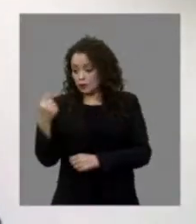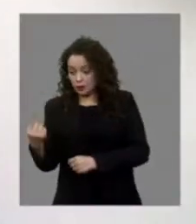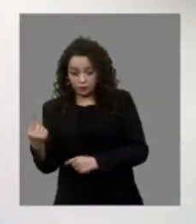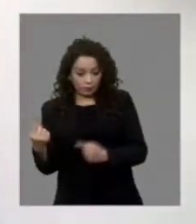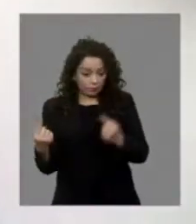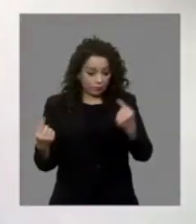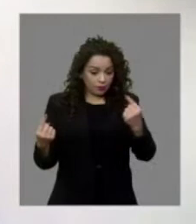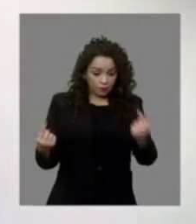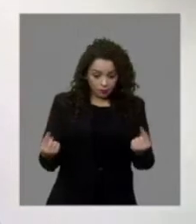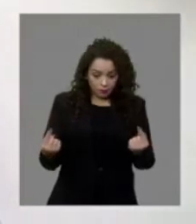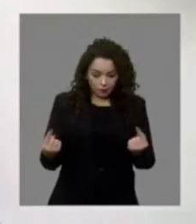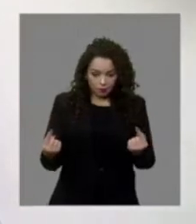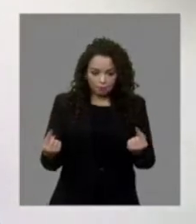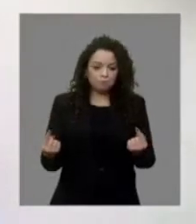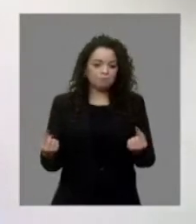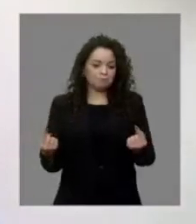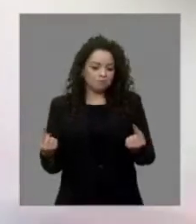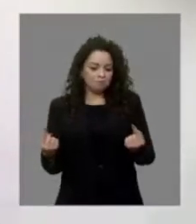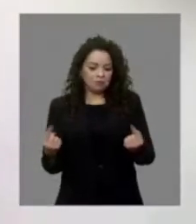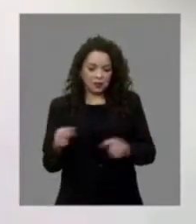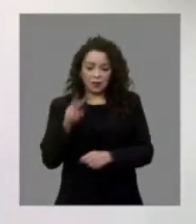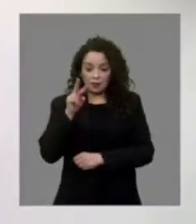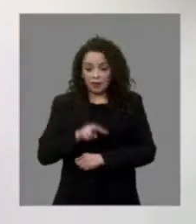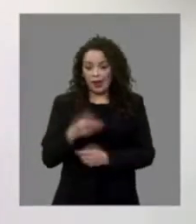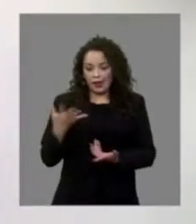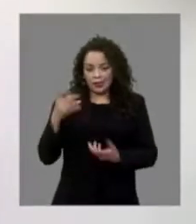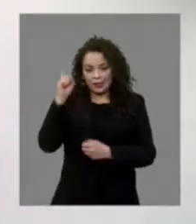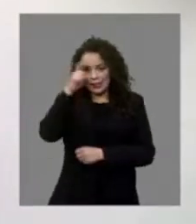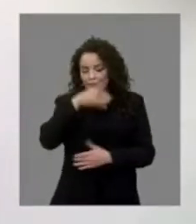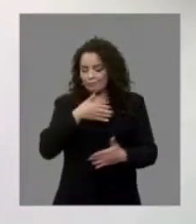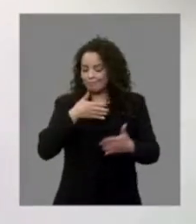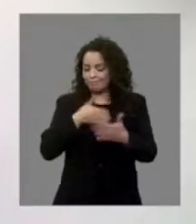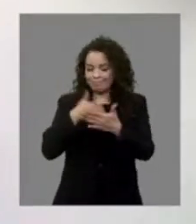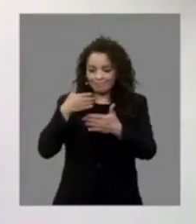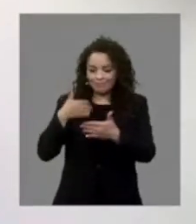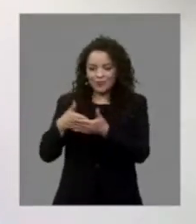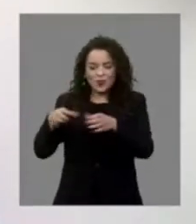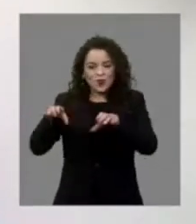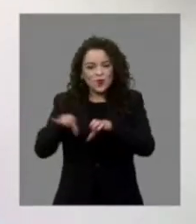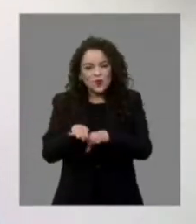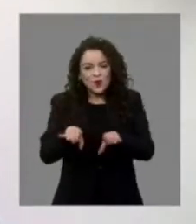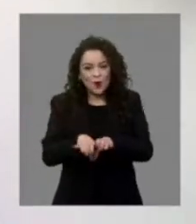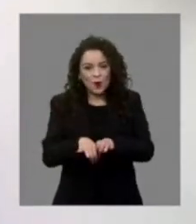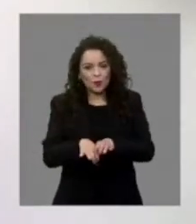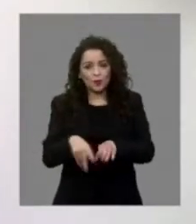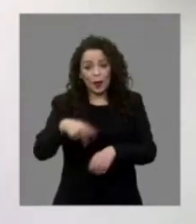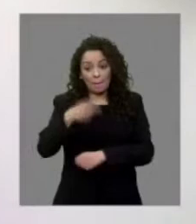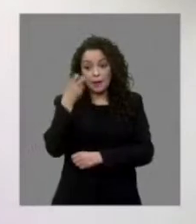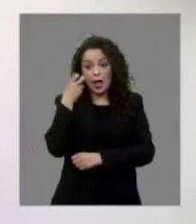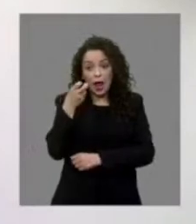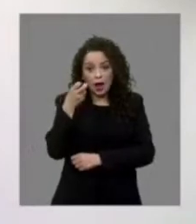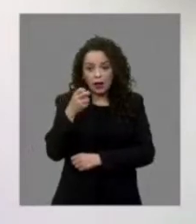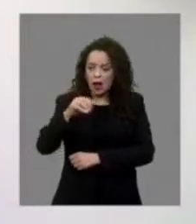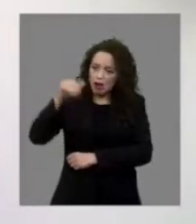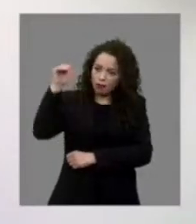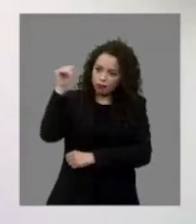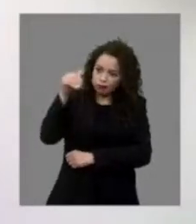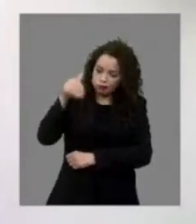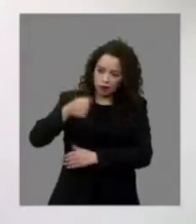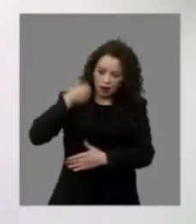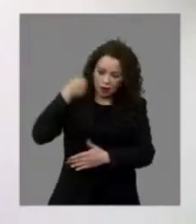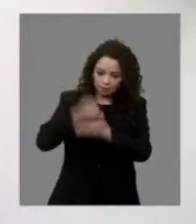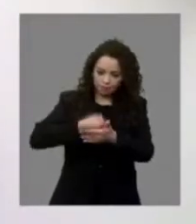creo que también es un reto. Pero insisto, estas exigencias de cumplimiento del